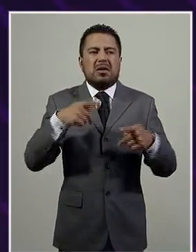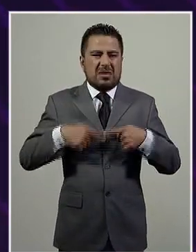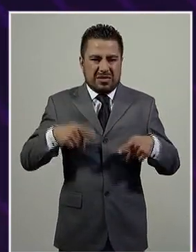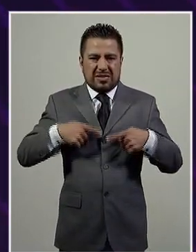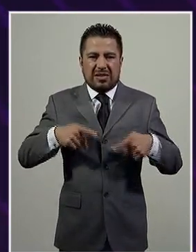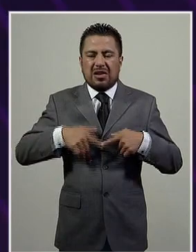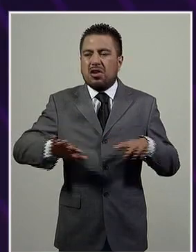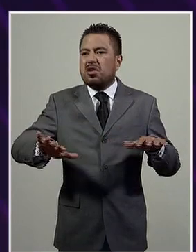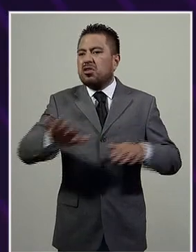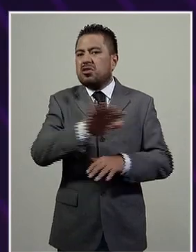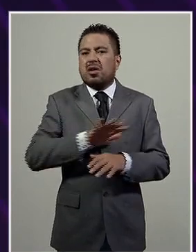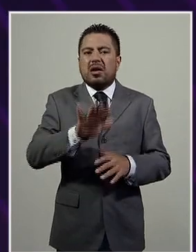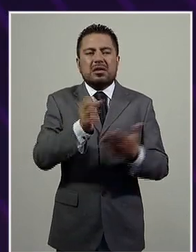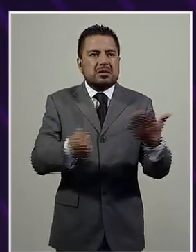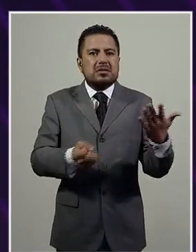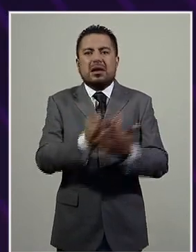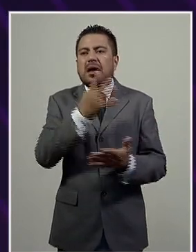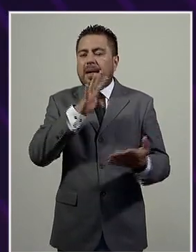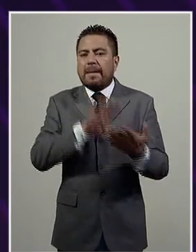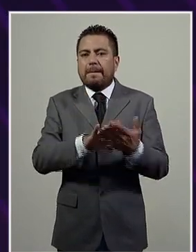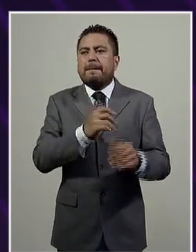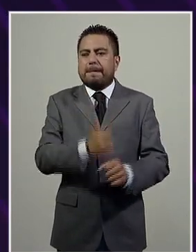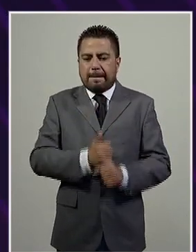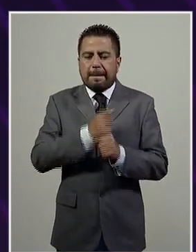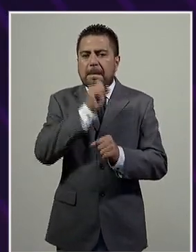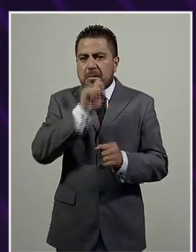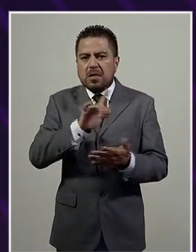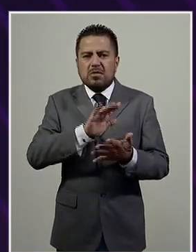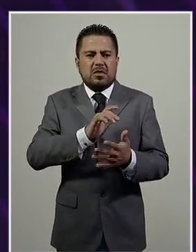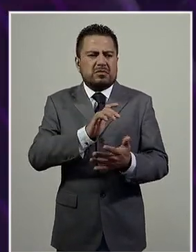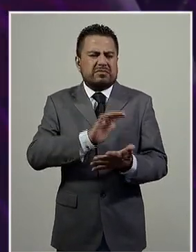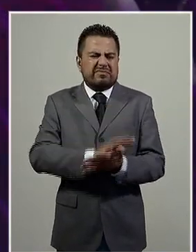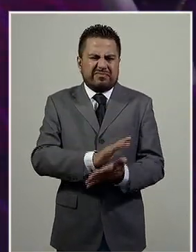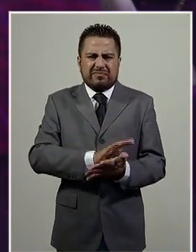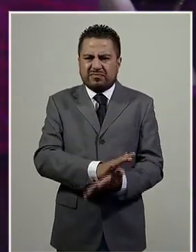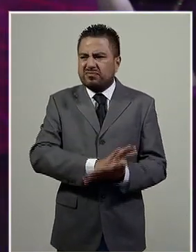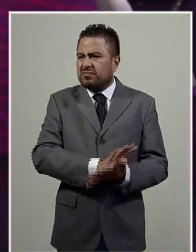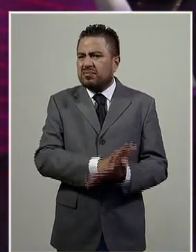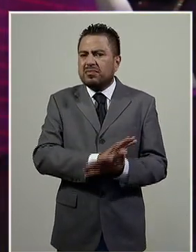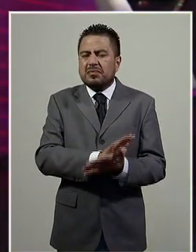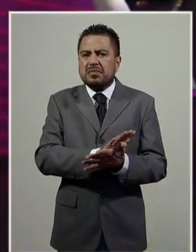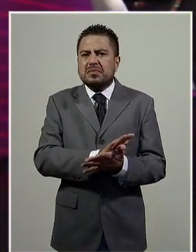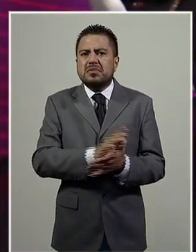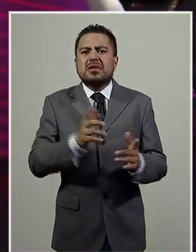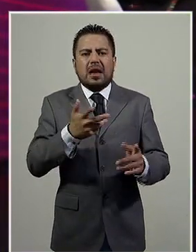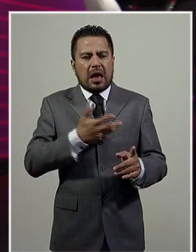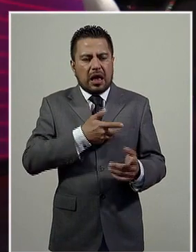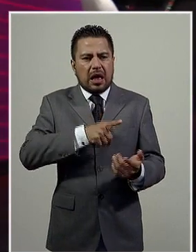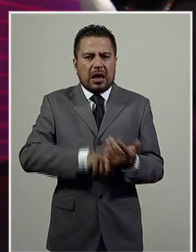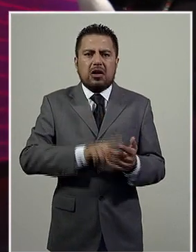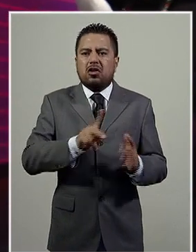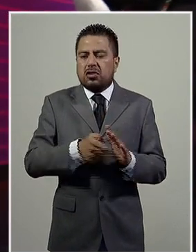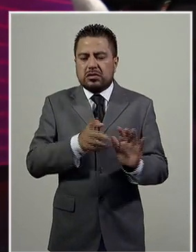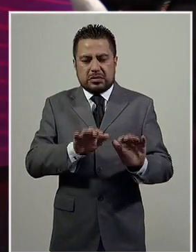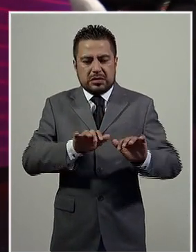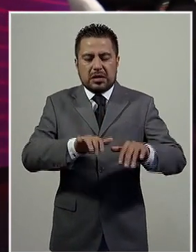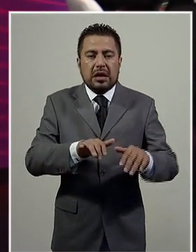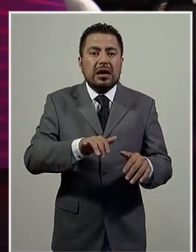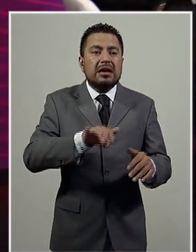personas que salieron de la cárcel también sufren discriminación, hay que mencionarlo, ¿no? Simplemente ya tuvieron una reinserción